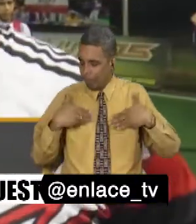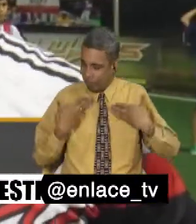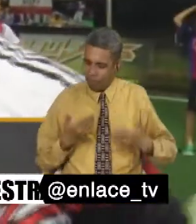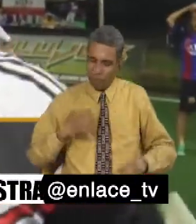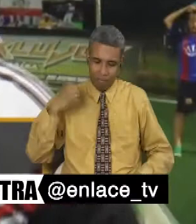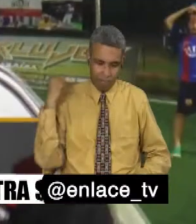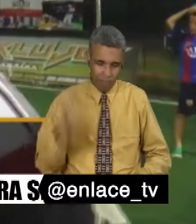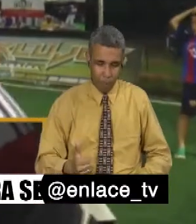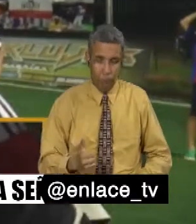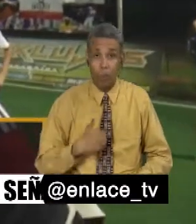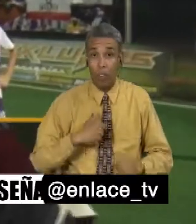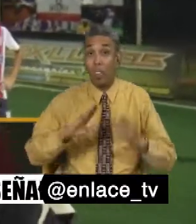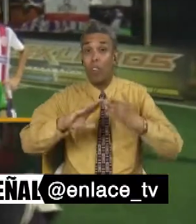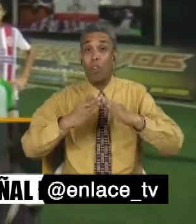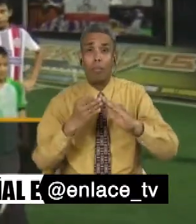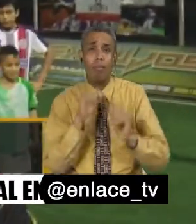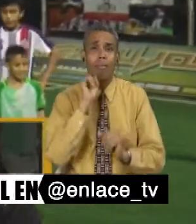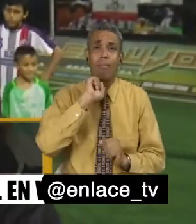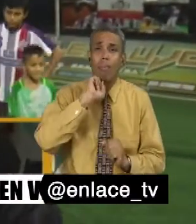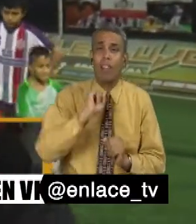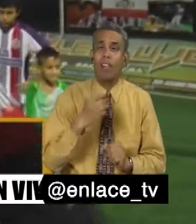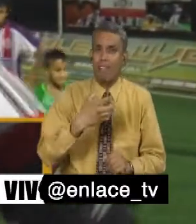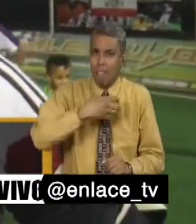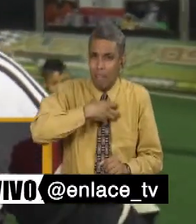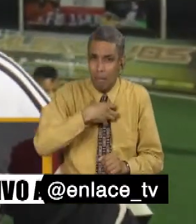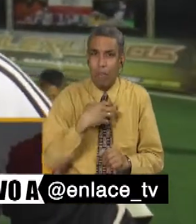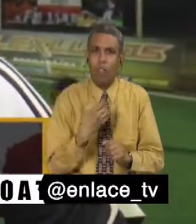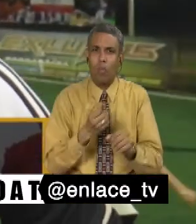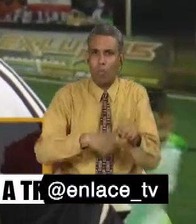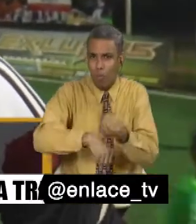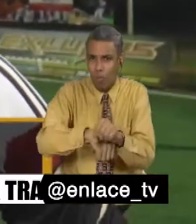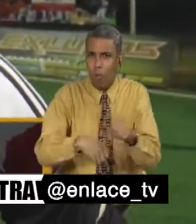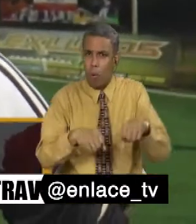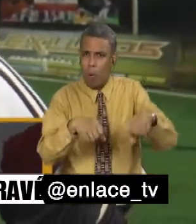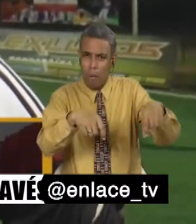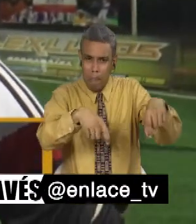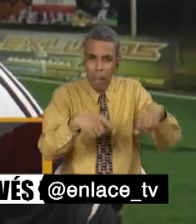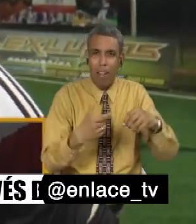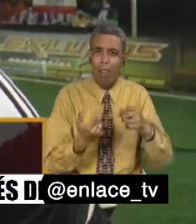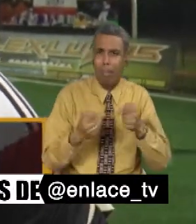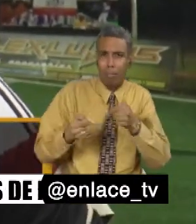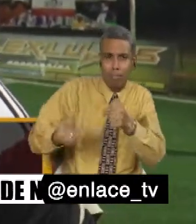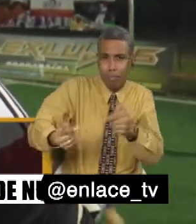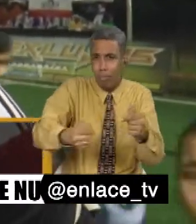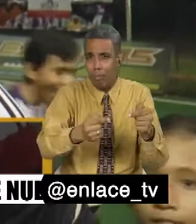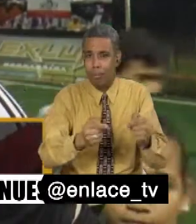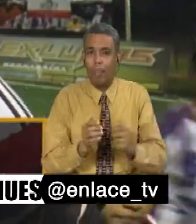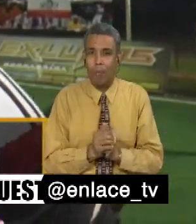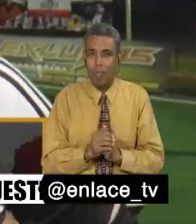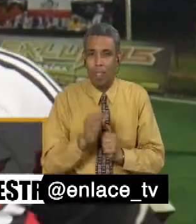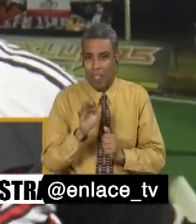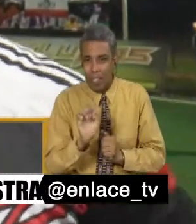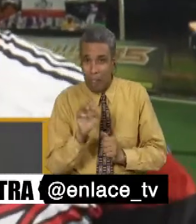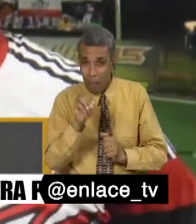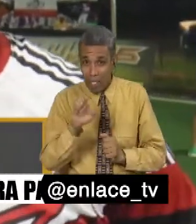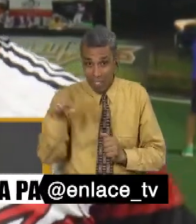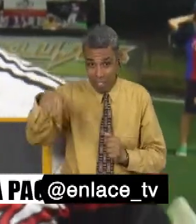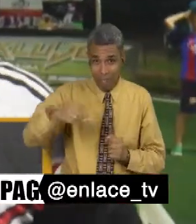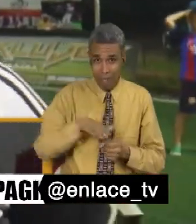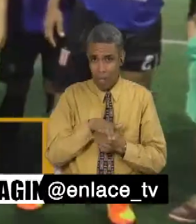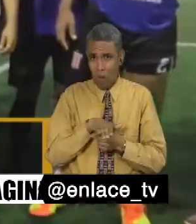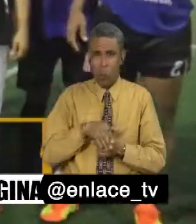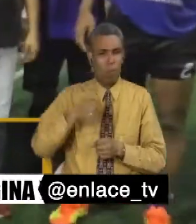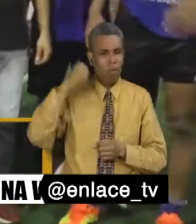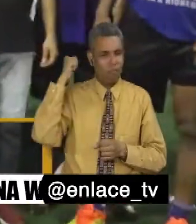Bermeja a participar de los torneos que se hacen en la cancha sintética de Green Play en Tamarindos Club.